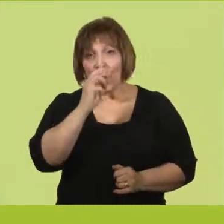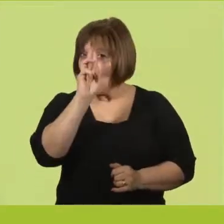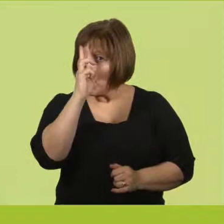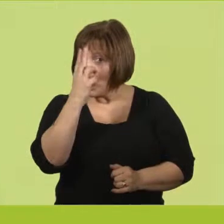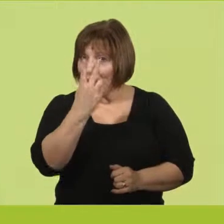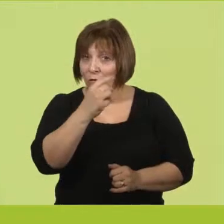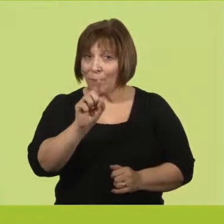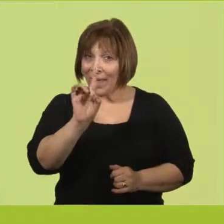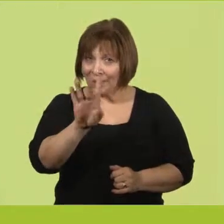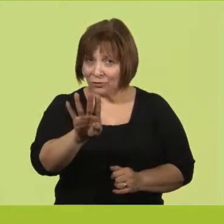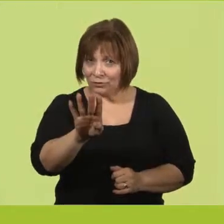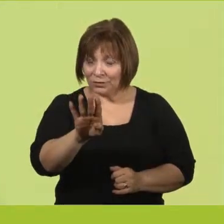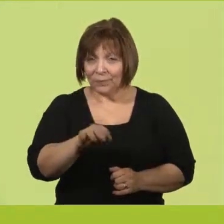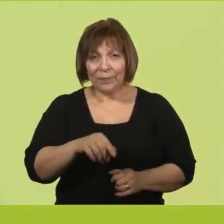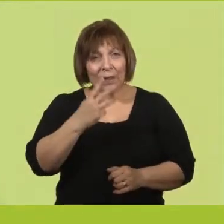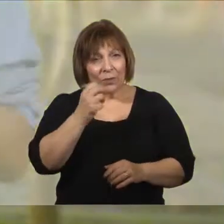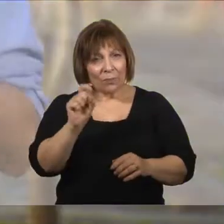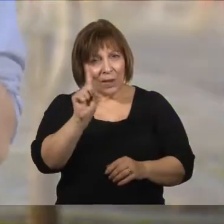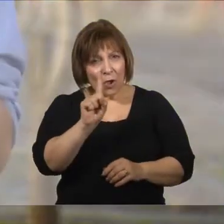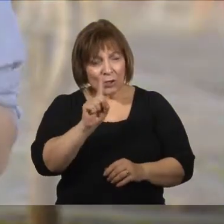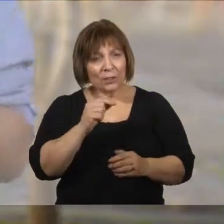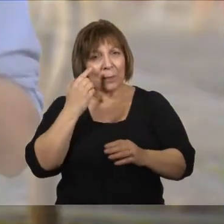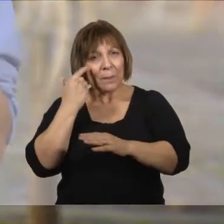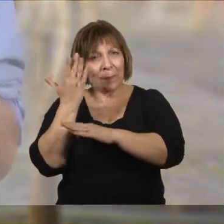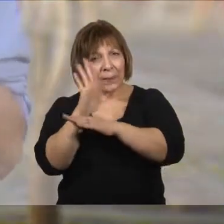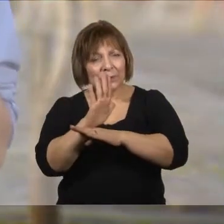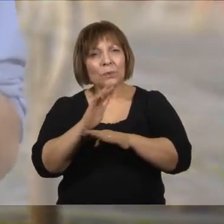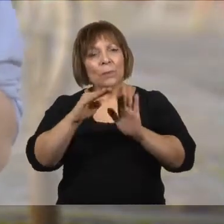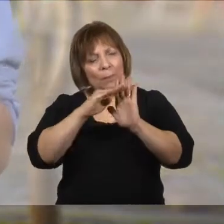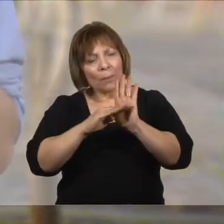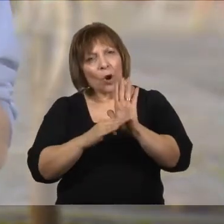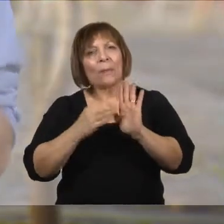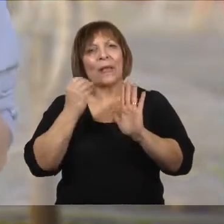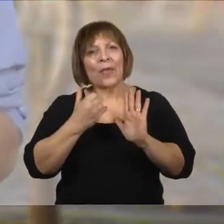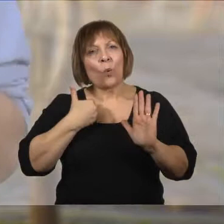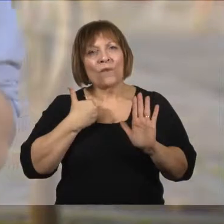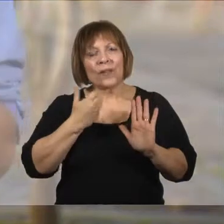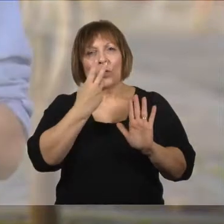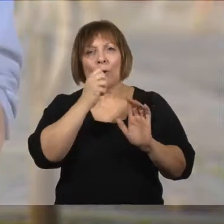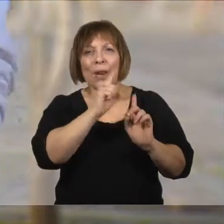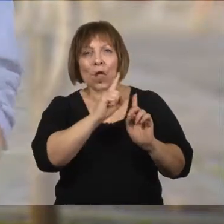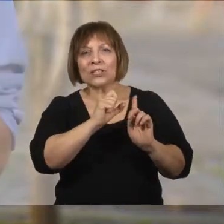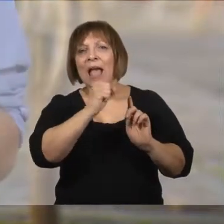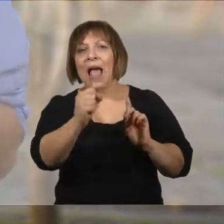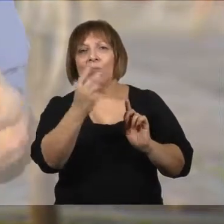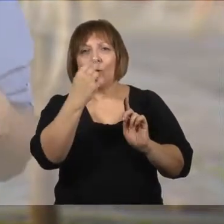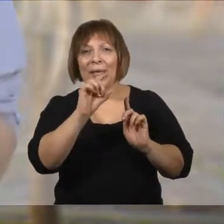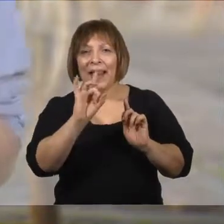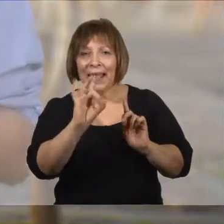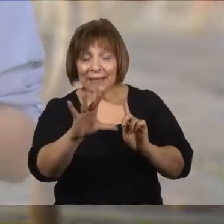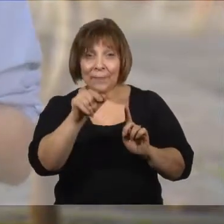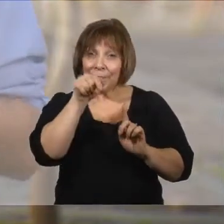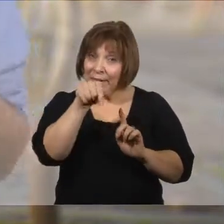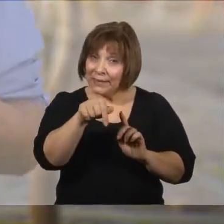Juventud. Uruguay, 2014. En 2011 presentamos el Plan de Acción de Juventudes para el periodo